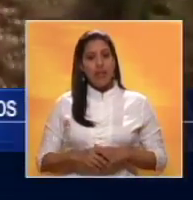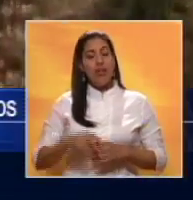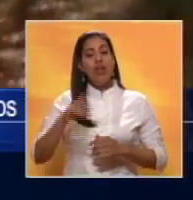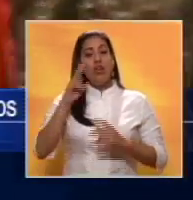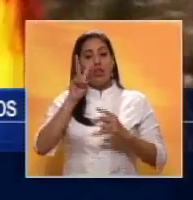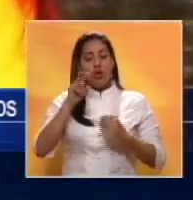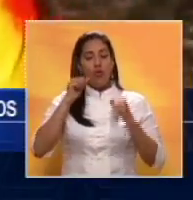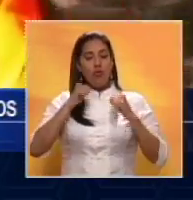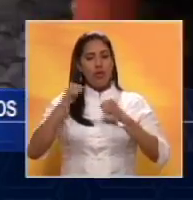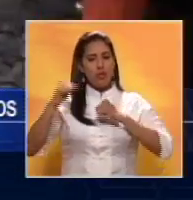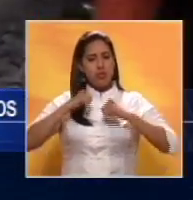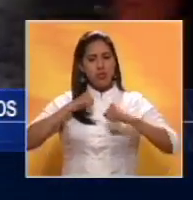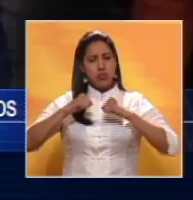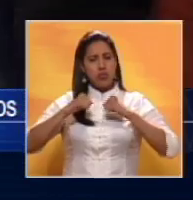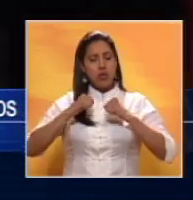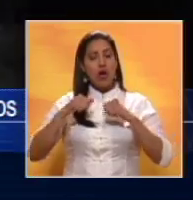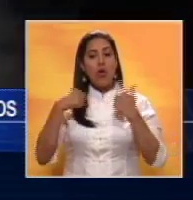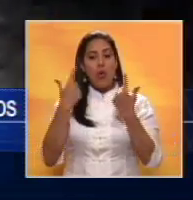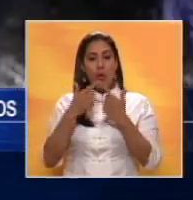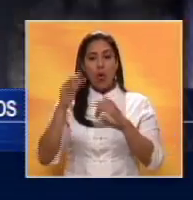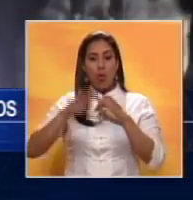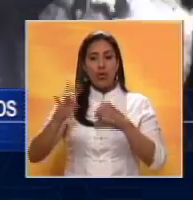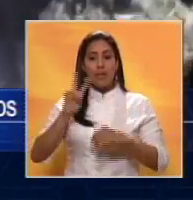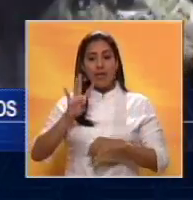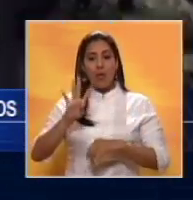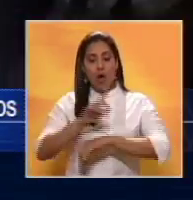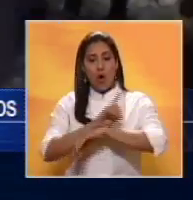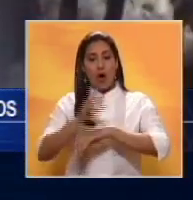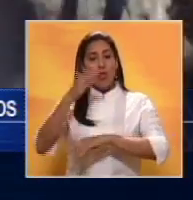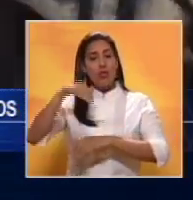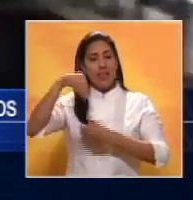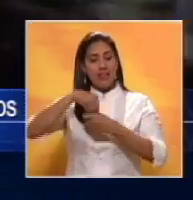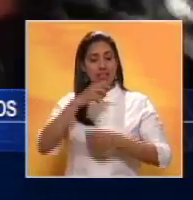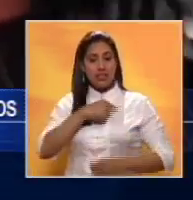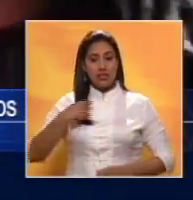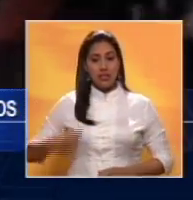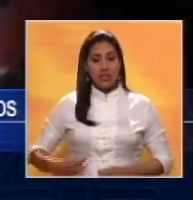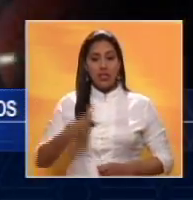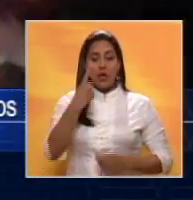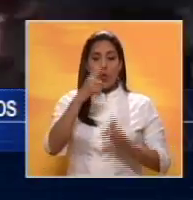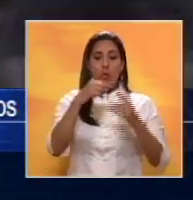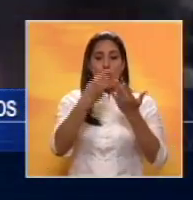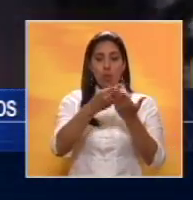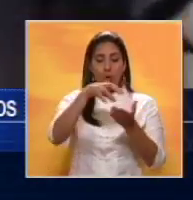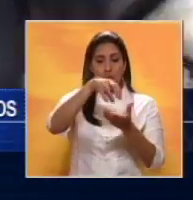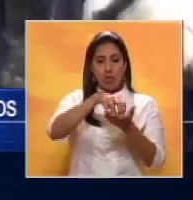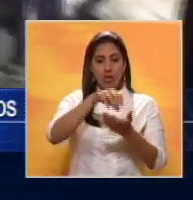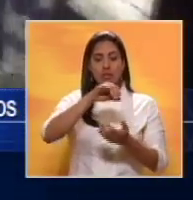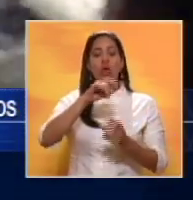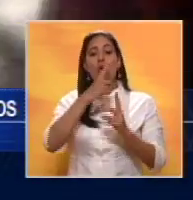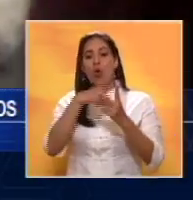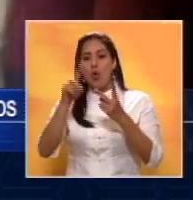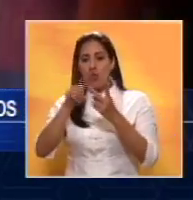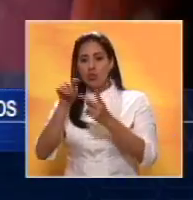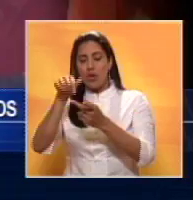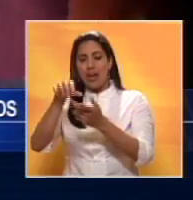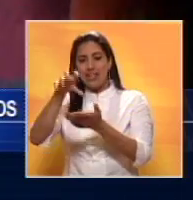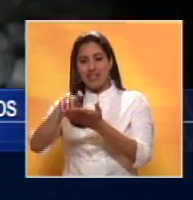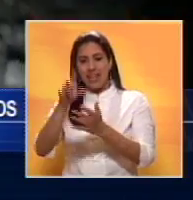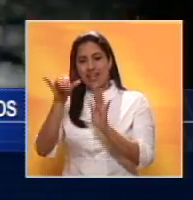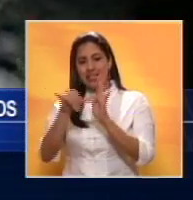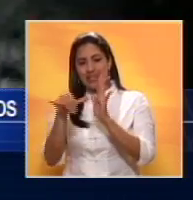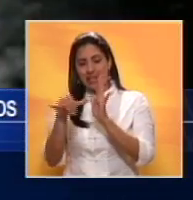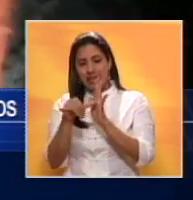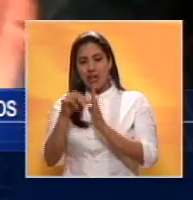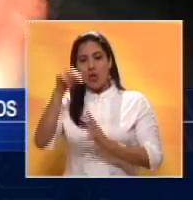Dos fuertes terremotos ocurridos en las últimas 24 horas en China, uno en la provincia de Sichuan y otros en la